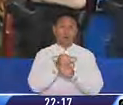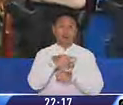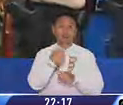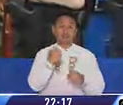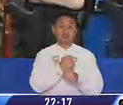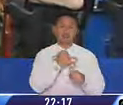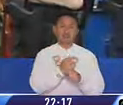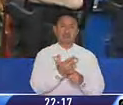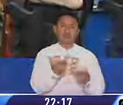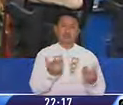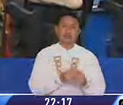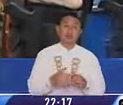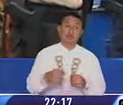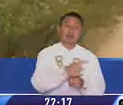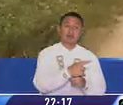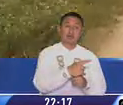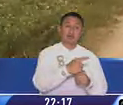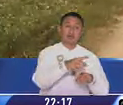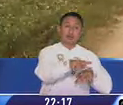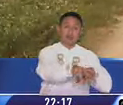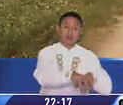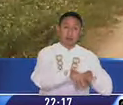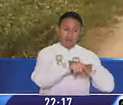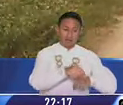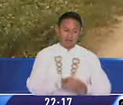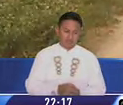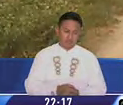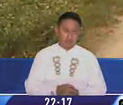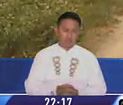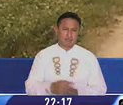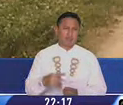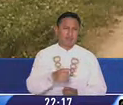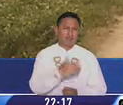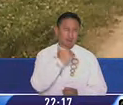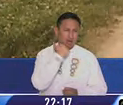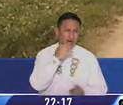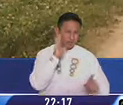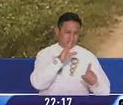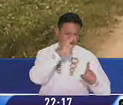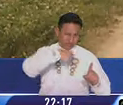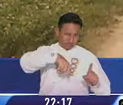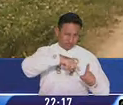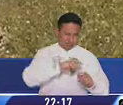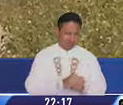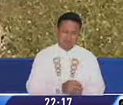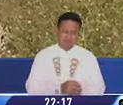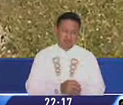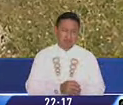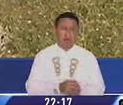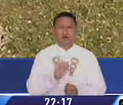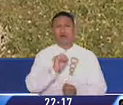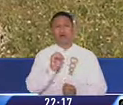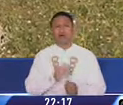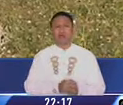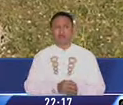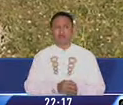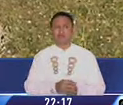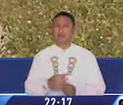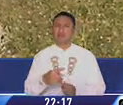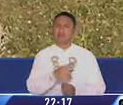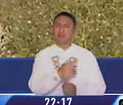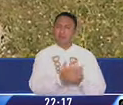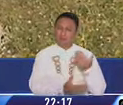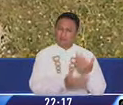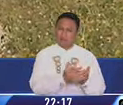dedicaba a trabajar en un vivero. No creen que se trataría de algún tipo de venganza. Además, tampoco les resulta